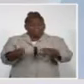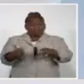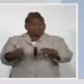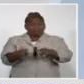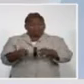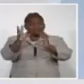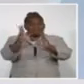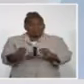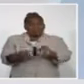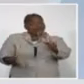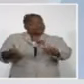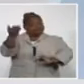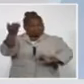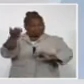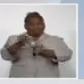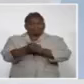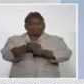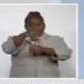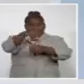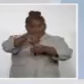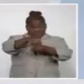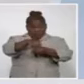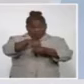elevada. De esos